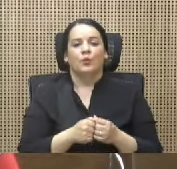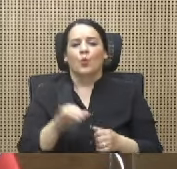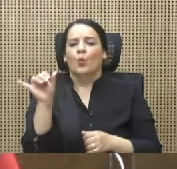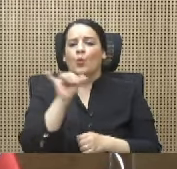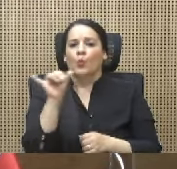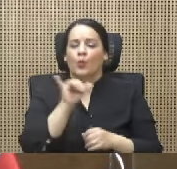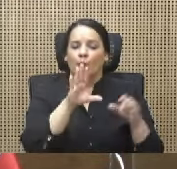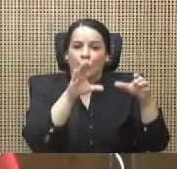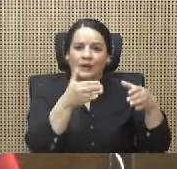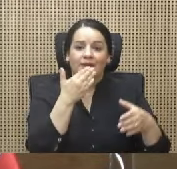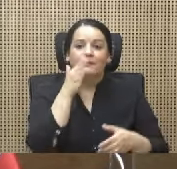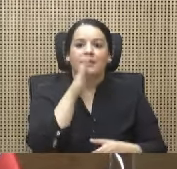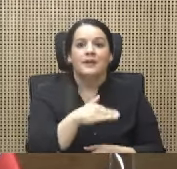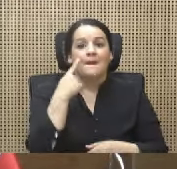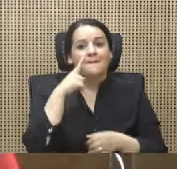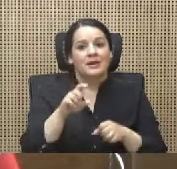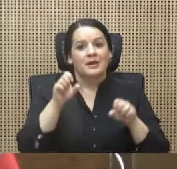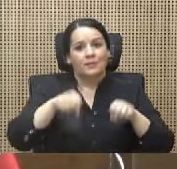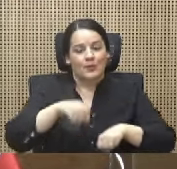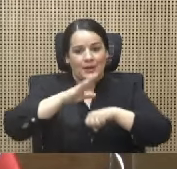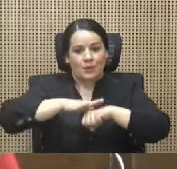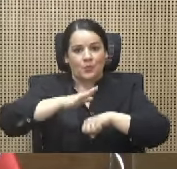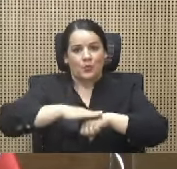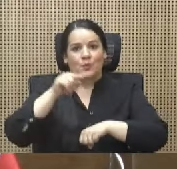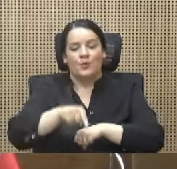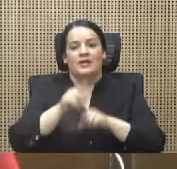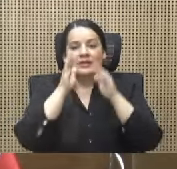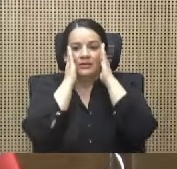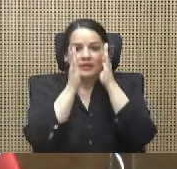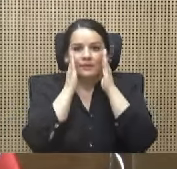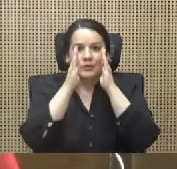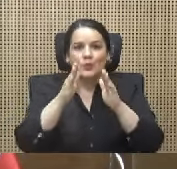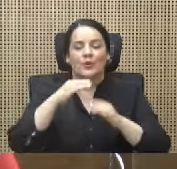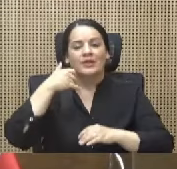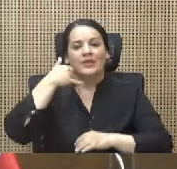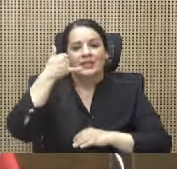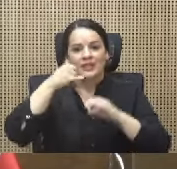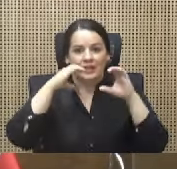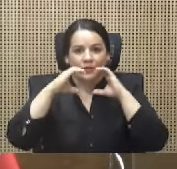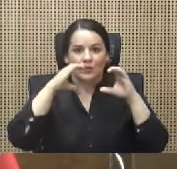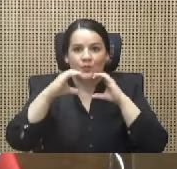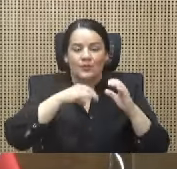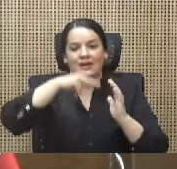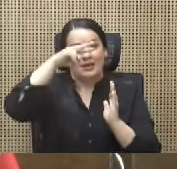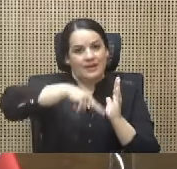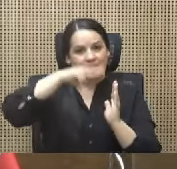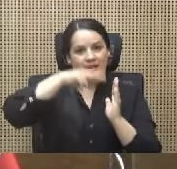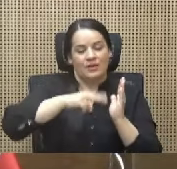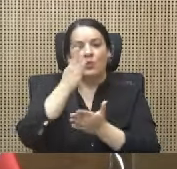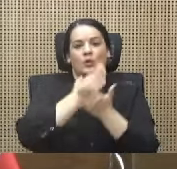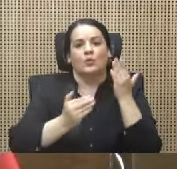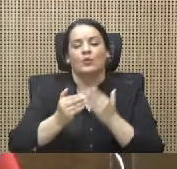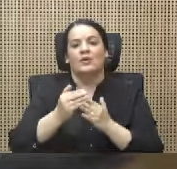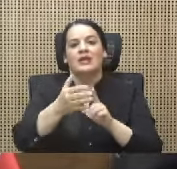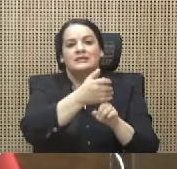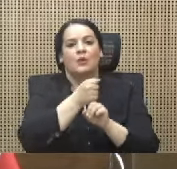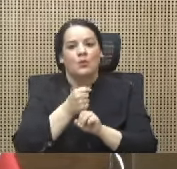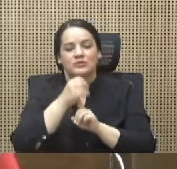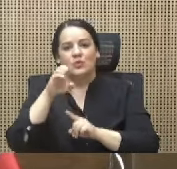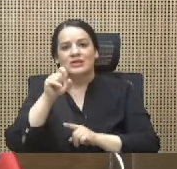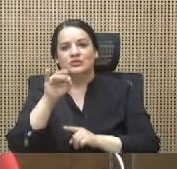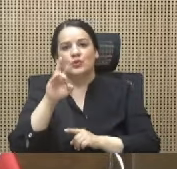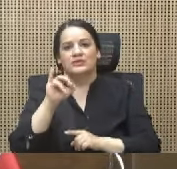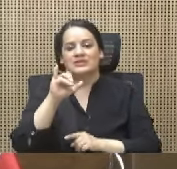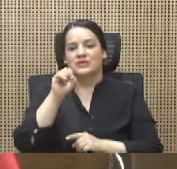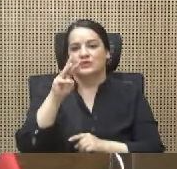como crimen organizado para autorizar intervención de las comunicaciones. Les leo algunas: secuestro extorsivo, toma de